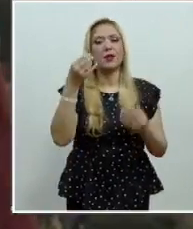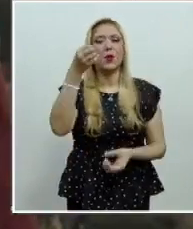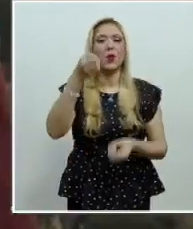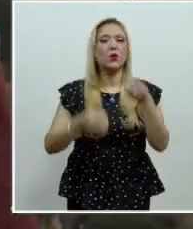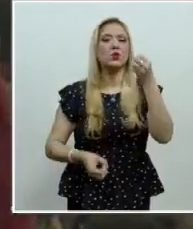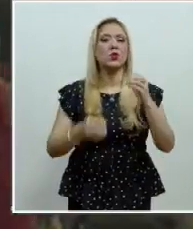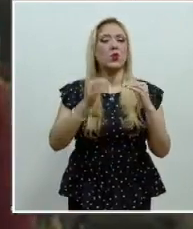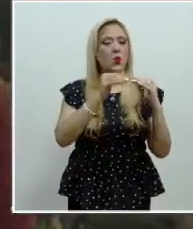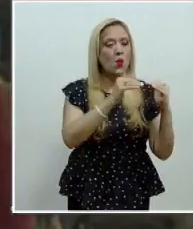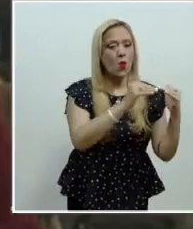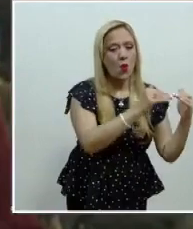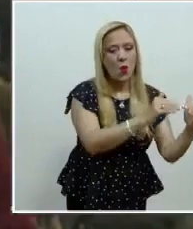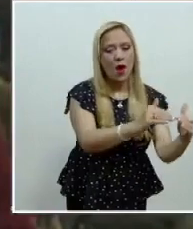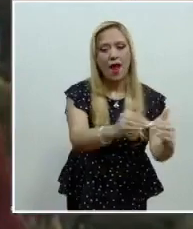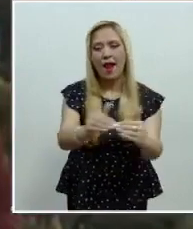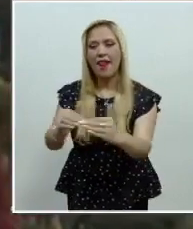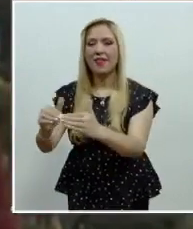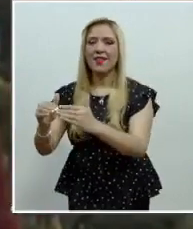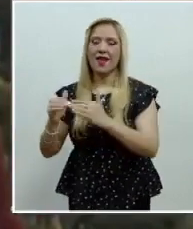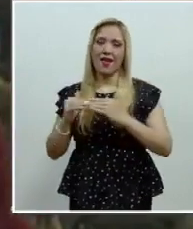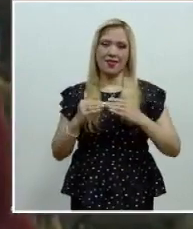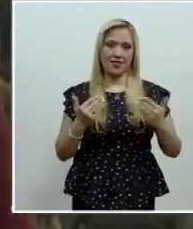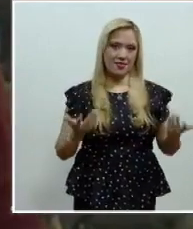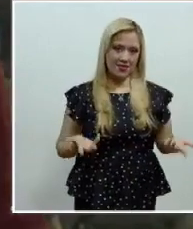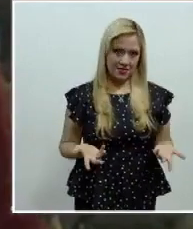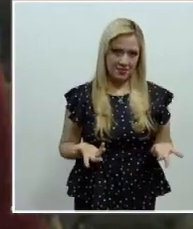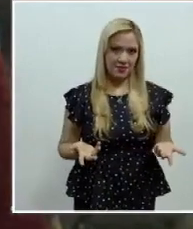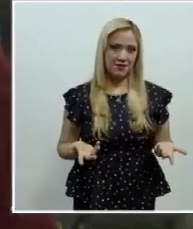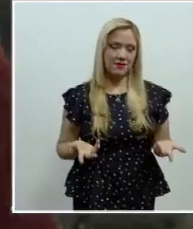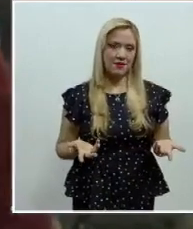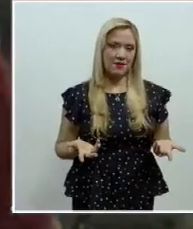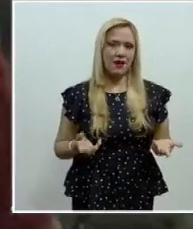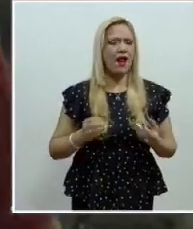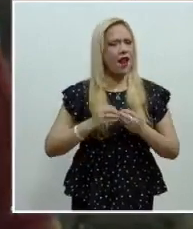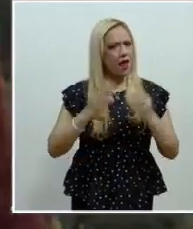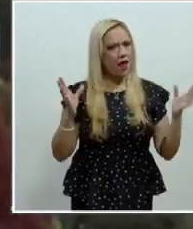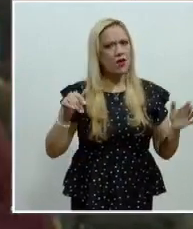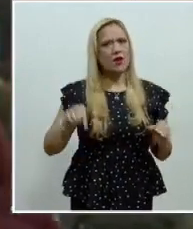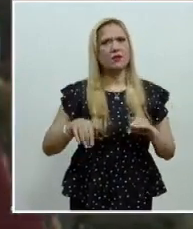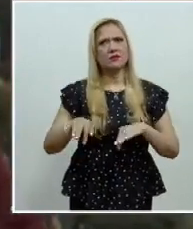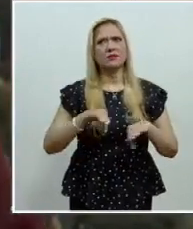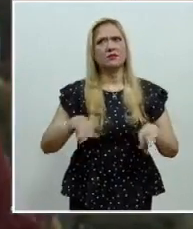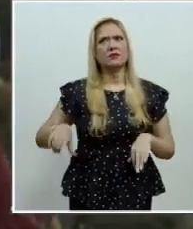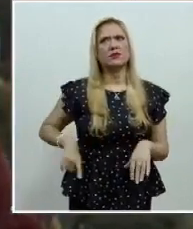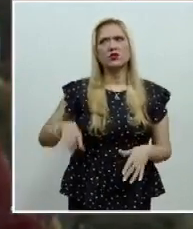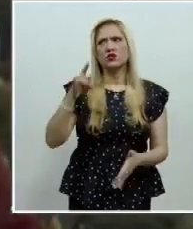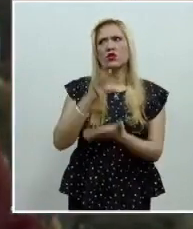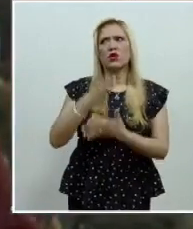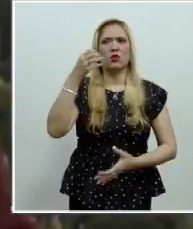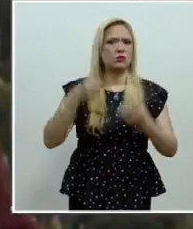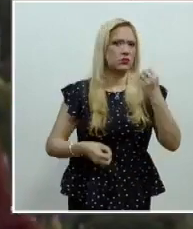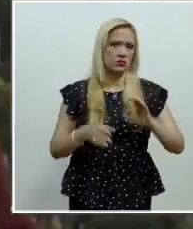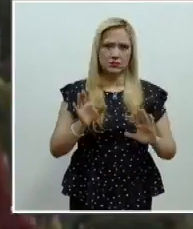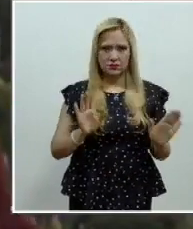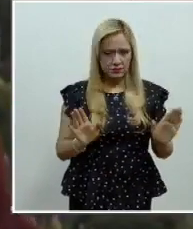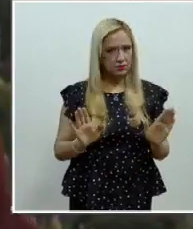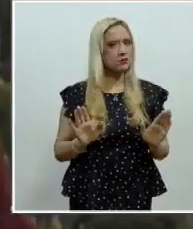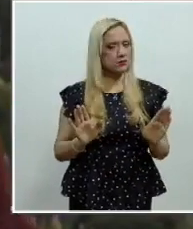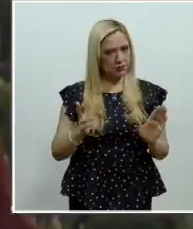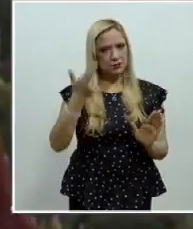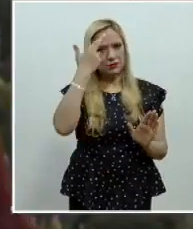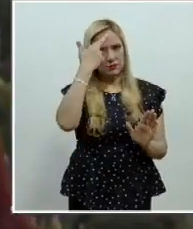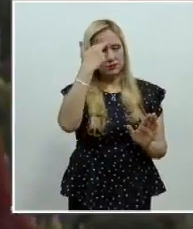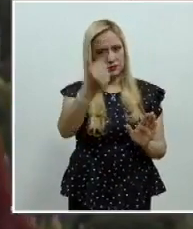con igualdad, ¿no? Es decir, si bien lo cierto es que en la esfera pública la función no se limita a lo jurisdiccional, sino que como